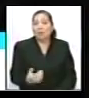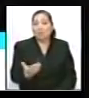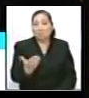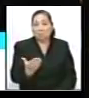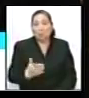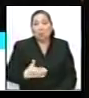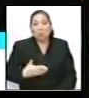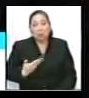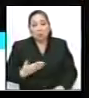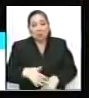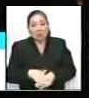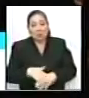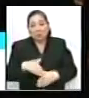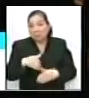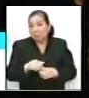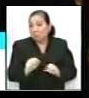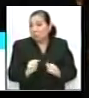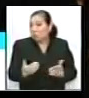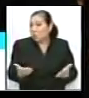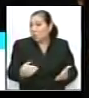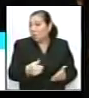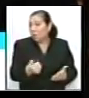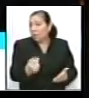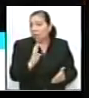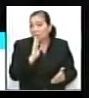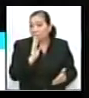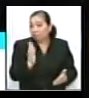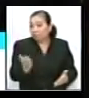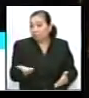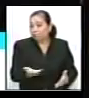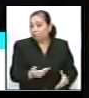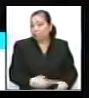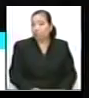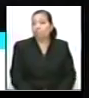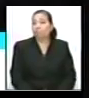pueda proceder al voto si es que no hubieran otras intervenciones, Presidenta.